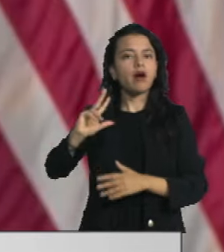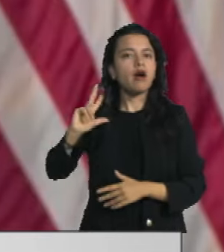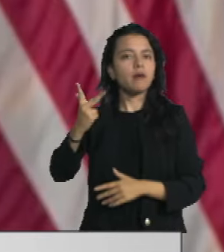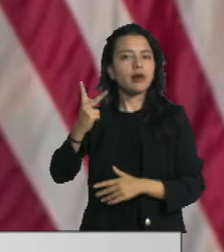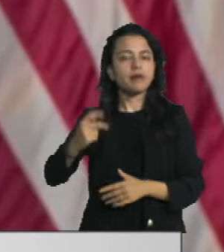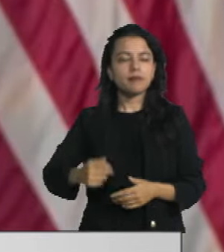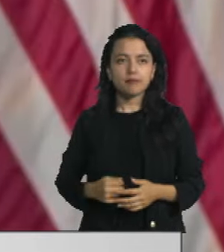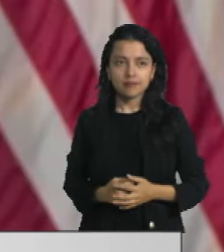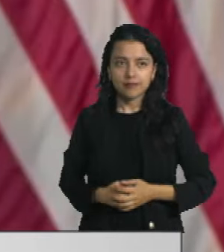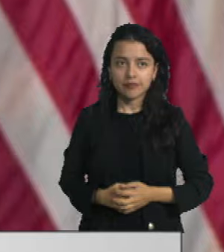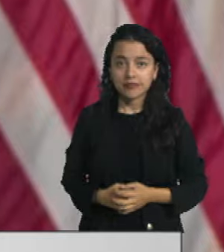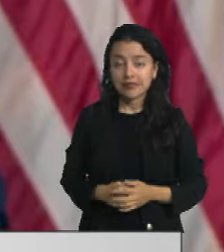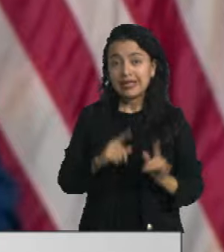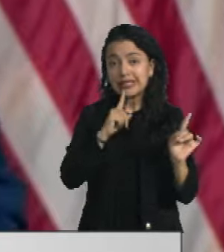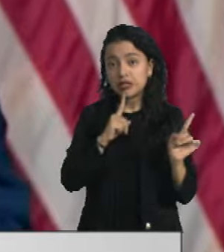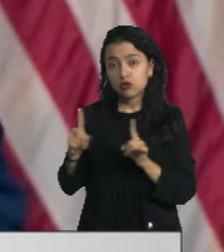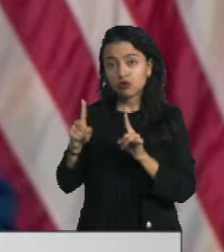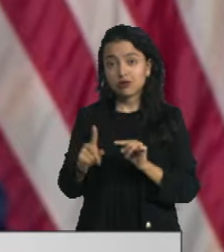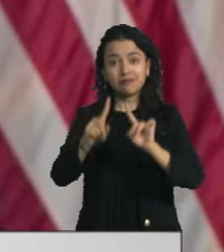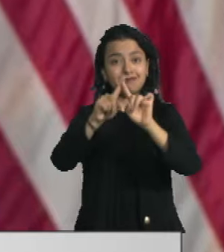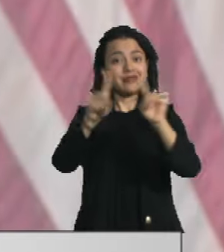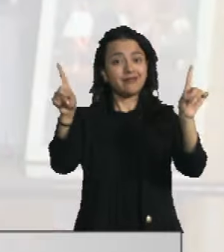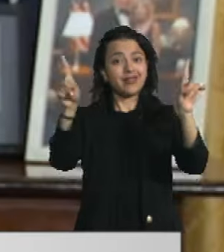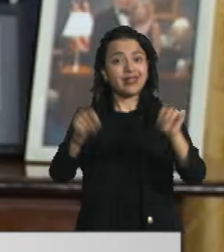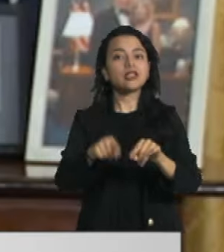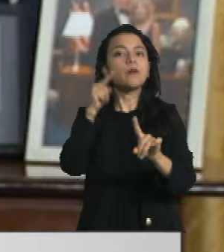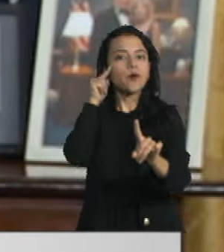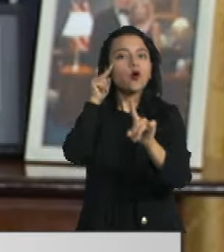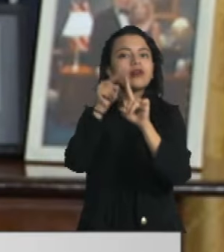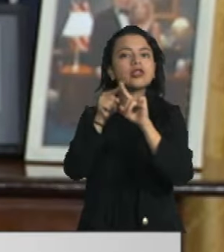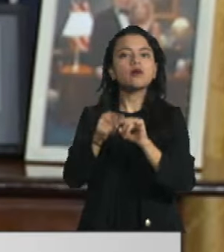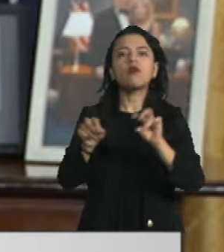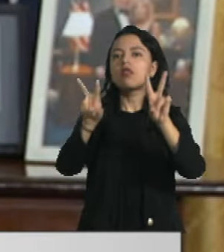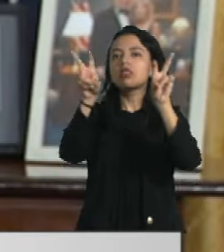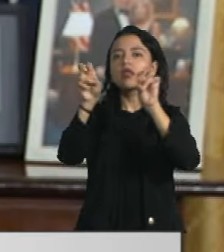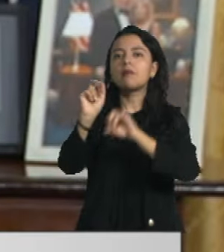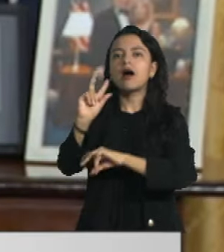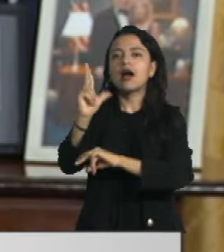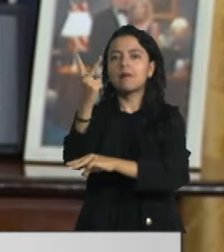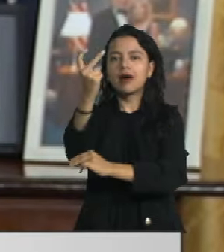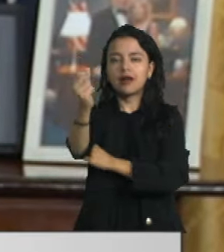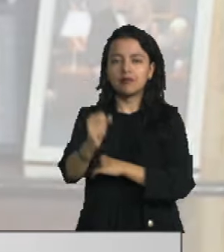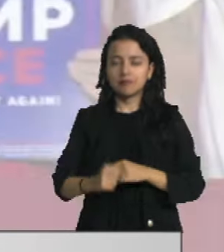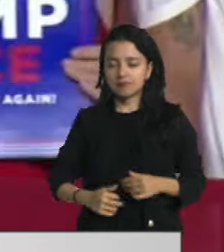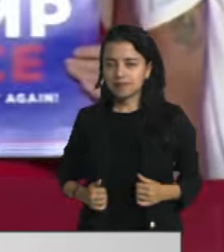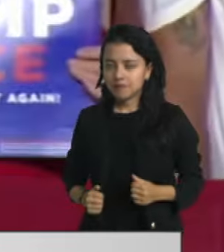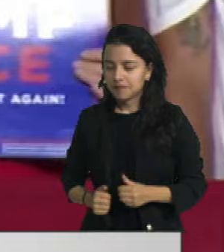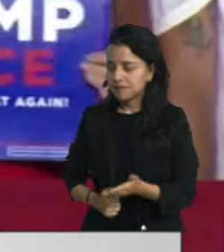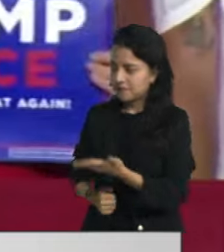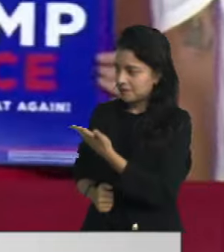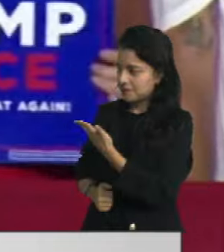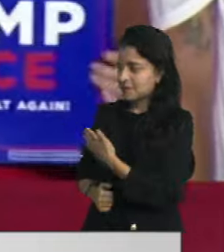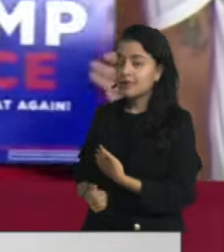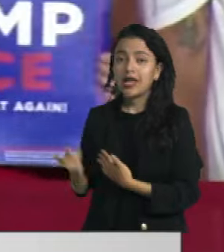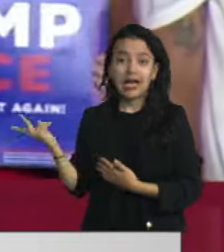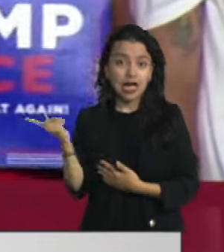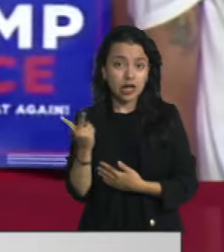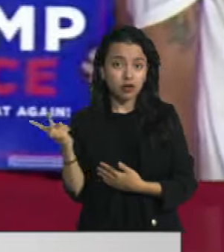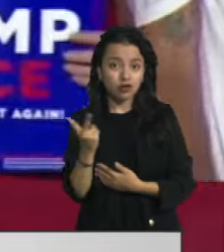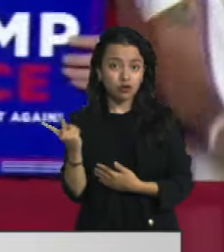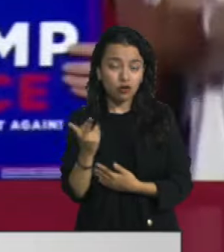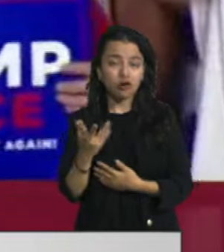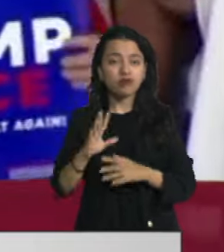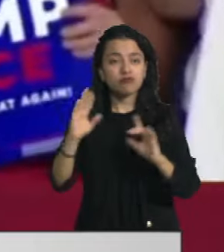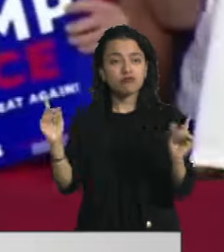discursos distintos y una línea en común, Kamala Harris. El presidente estadounidense Joe Biden y el candidato republicano Donald Trump hablaron a